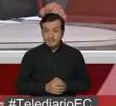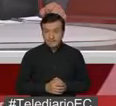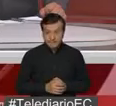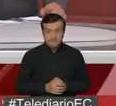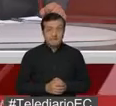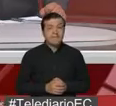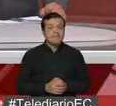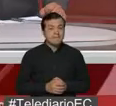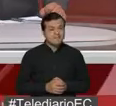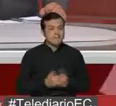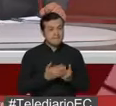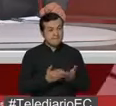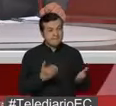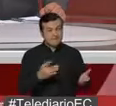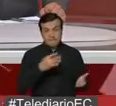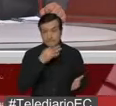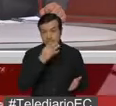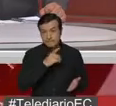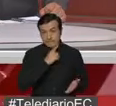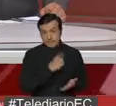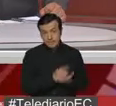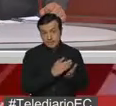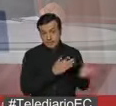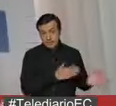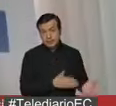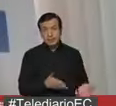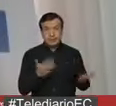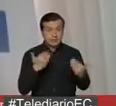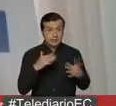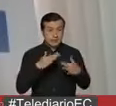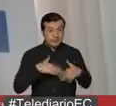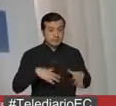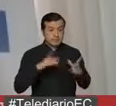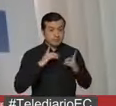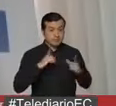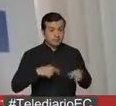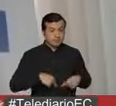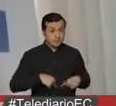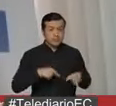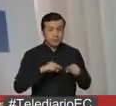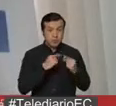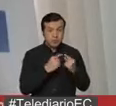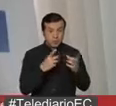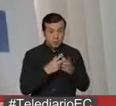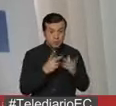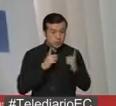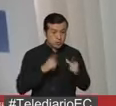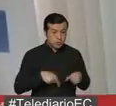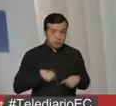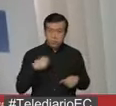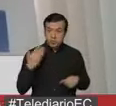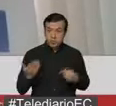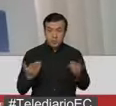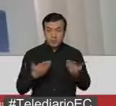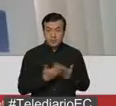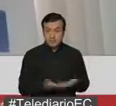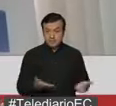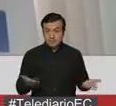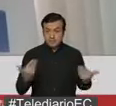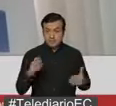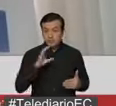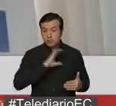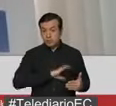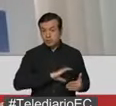Bueno, frente a esa realidad desde el sistema de salud, la mesa de salud conjunta que tenemos, tanto